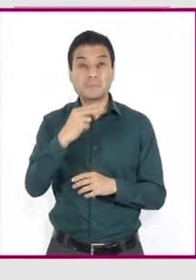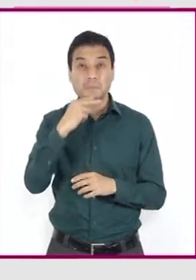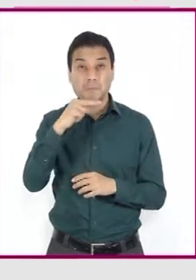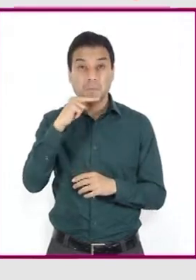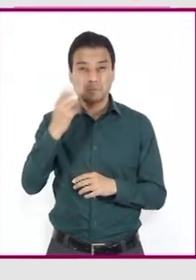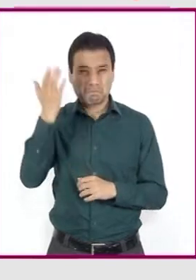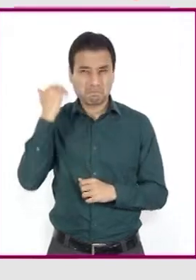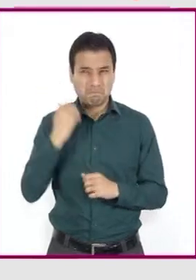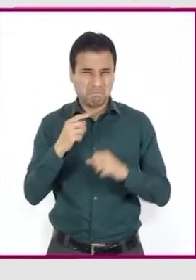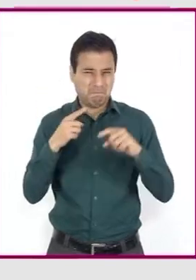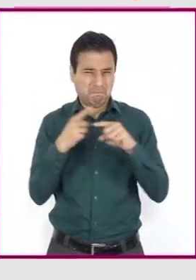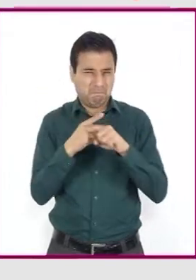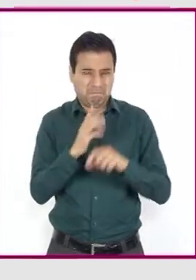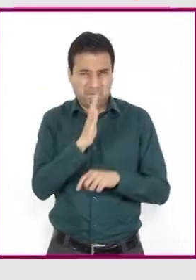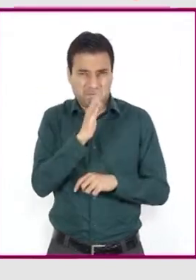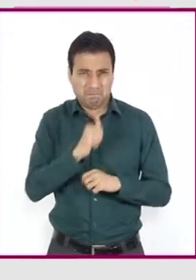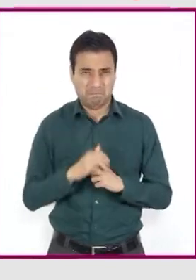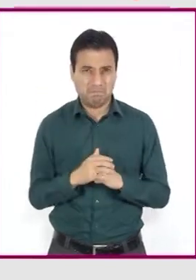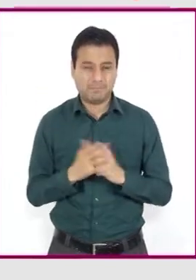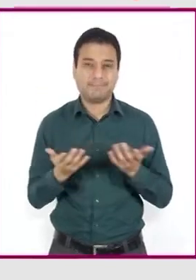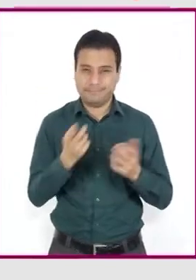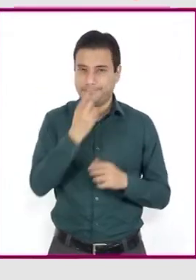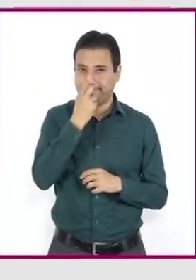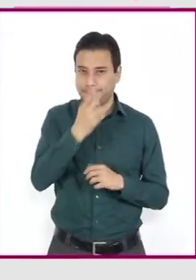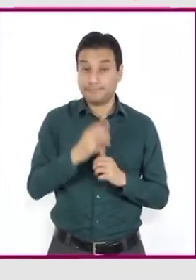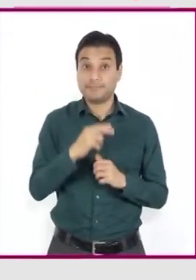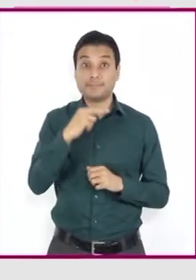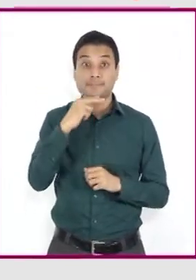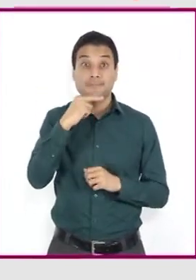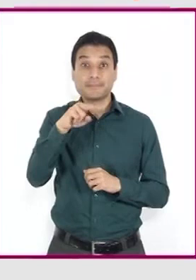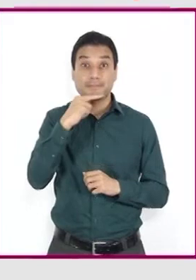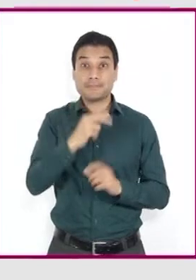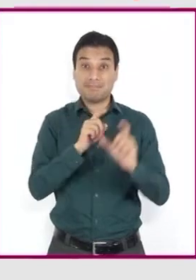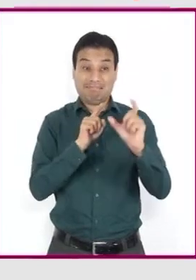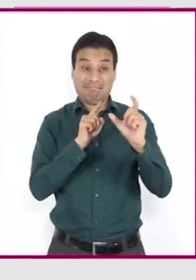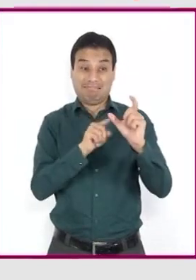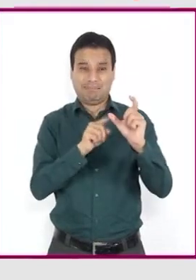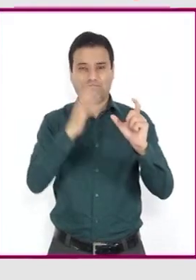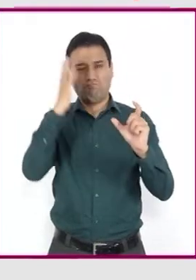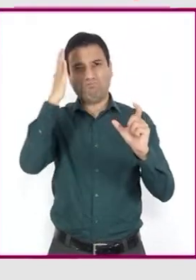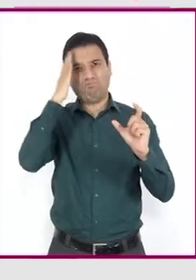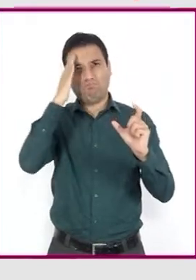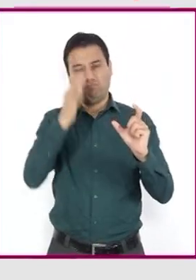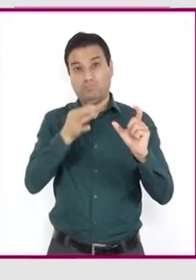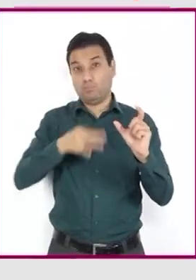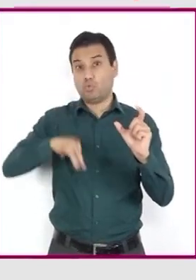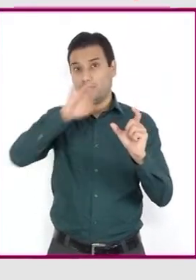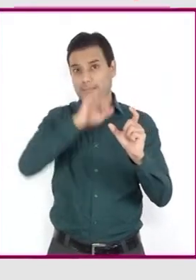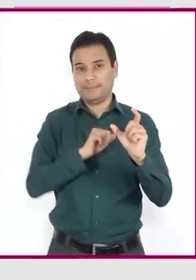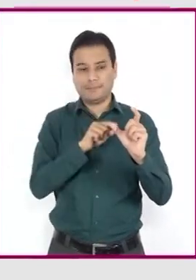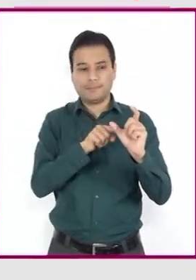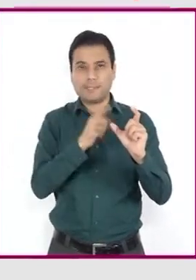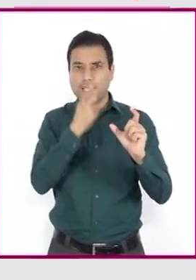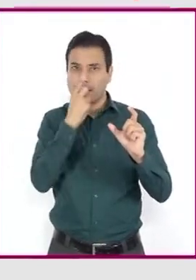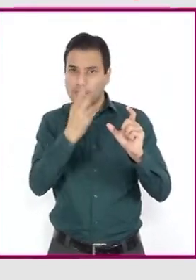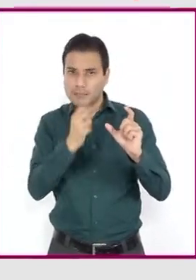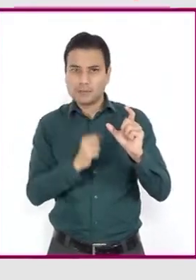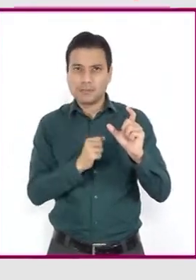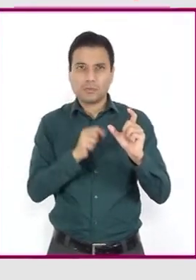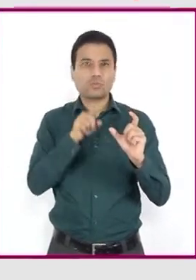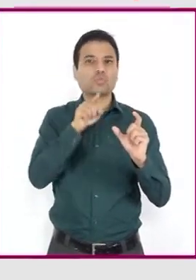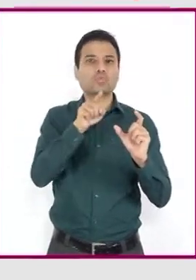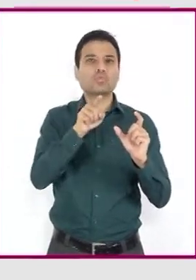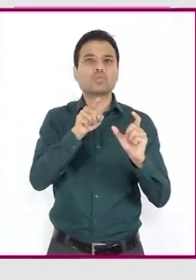Exactamente. Como mencionamos, el verbo es la parte más importante de la oración, ya que nos manifiesta la acción que debemos